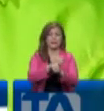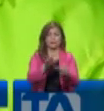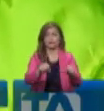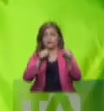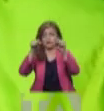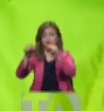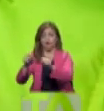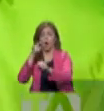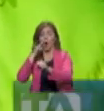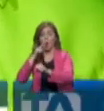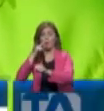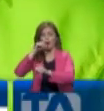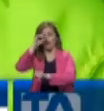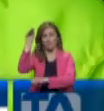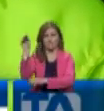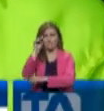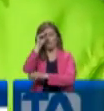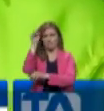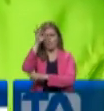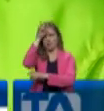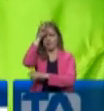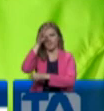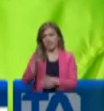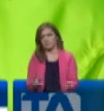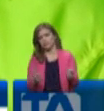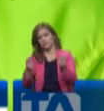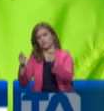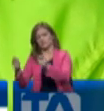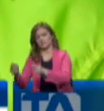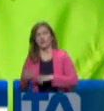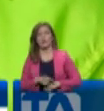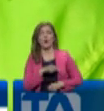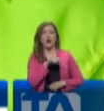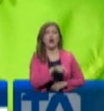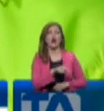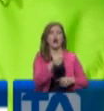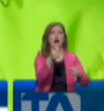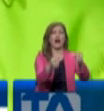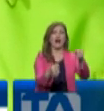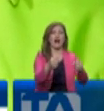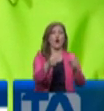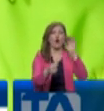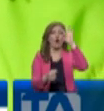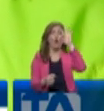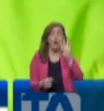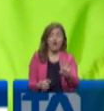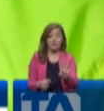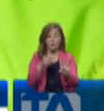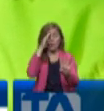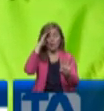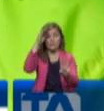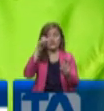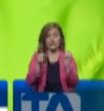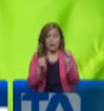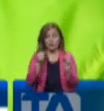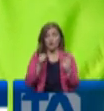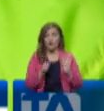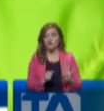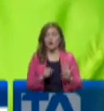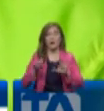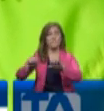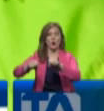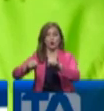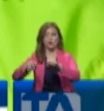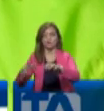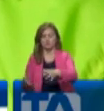señor motociclista fue derivado a una casa asistencial y en el momento que estaban, los compañeros estaban tratando de subir